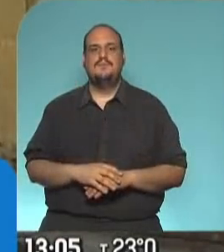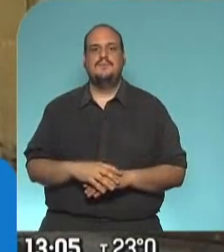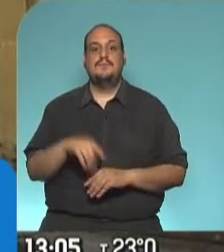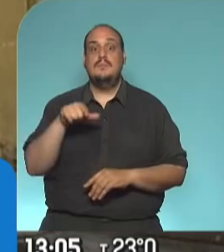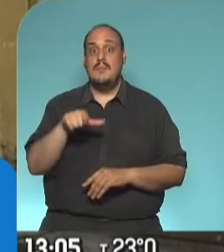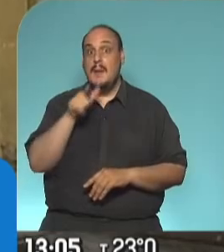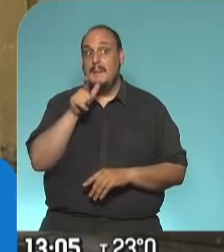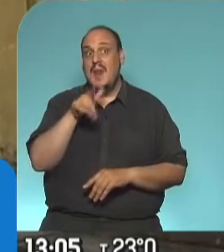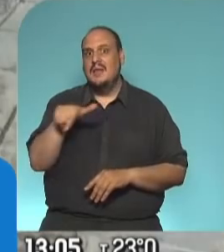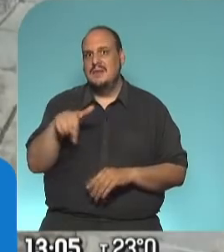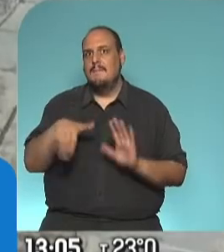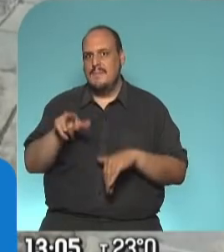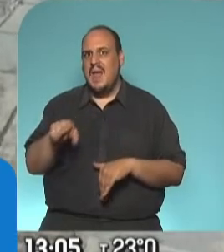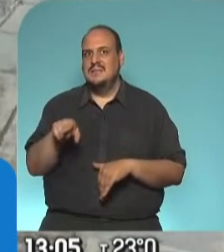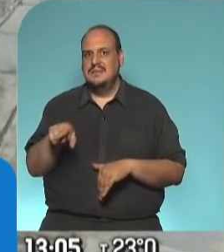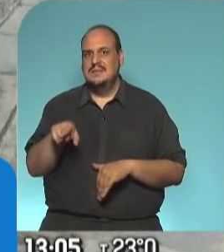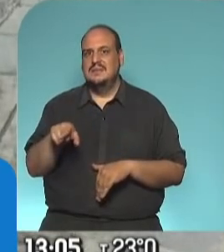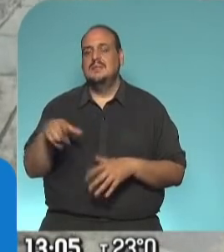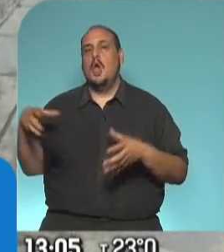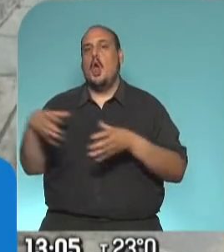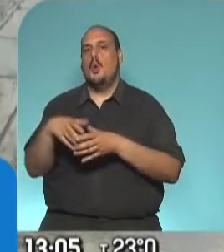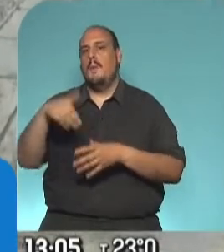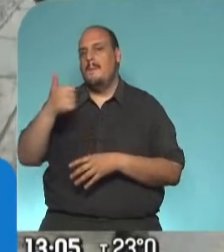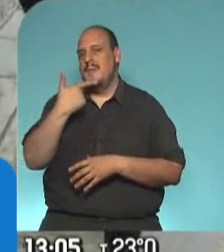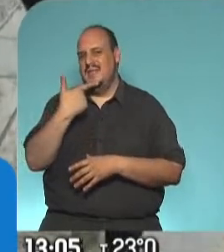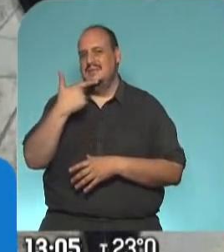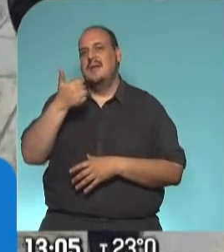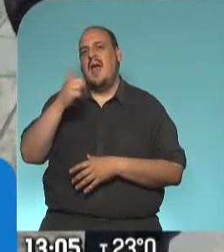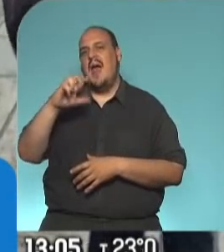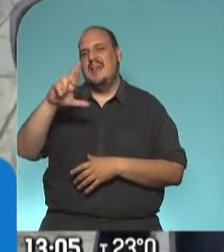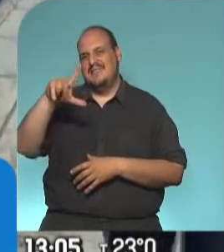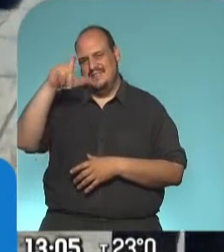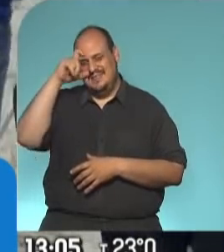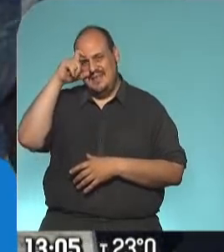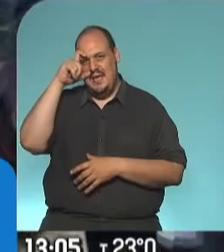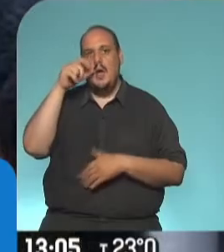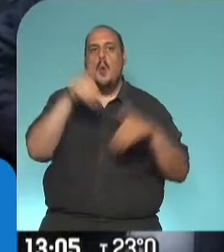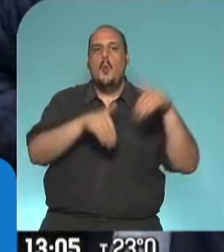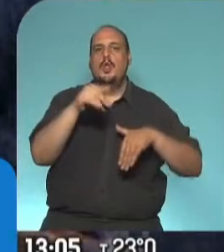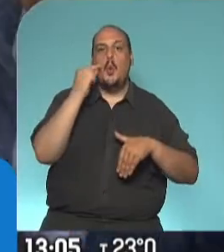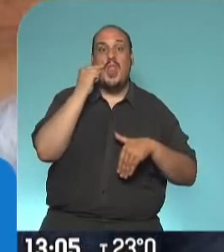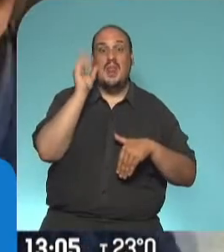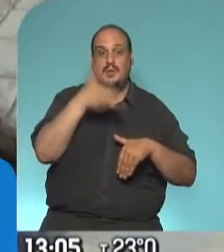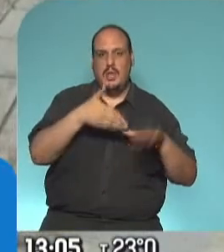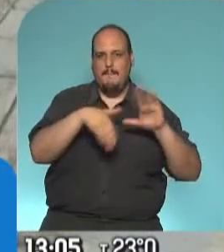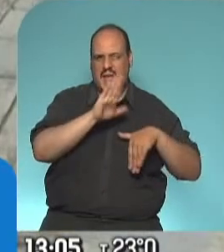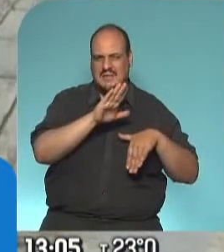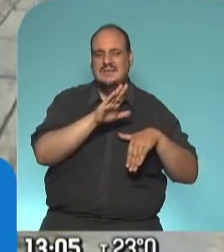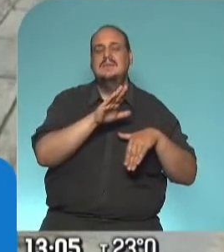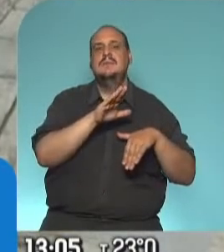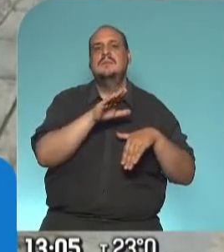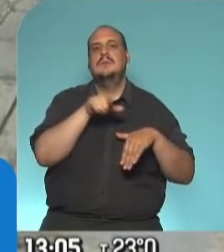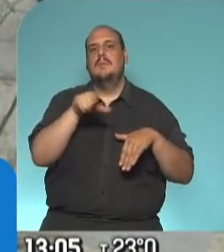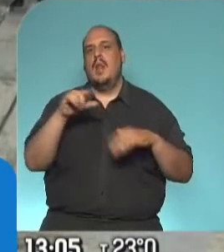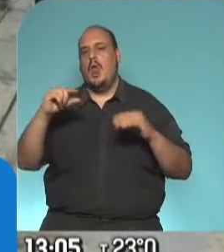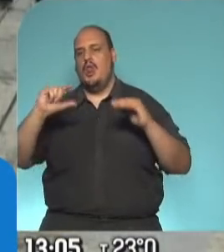parece el escenario más probable, que el candidato del MAS, Luis Arce, saque más del 40% y quizás una diferencia muy finita con